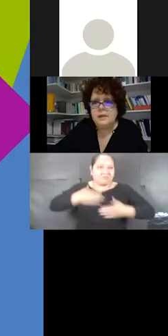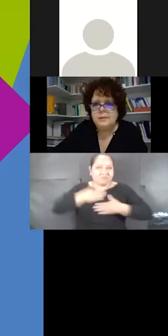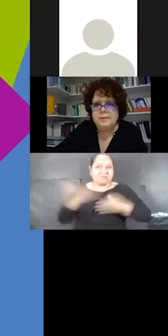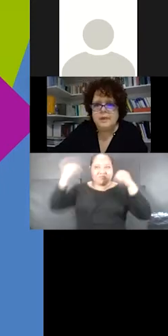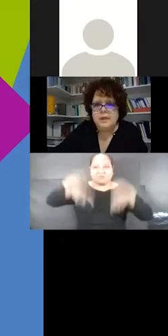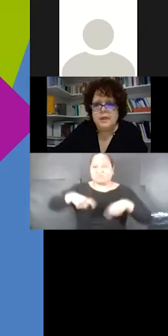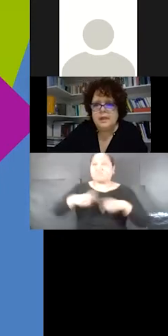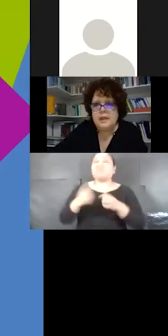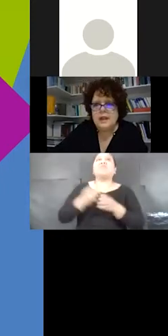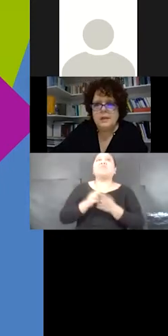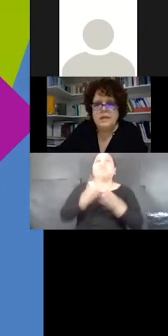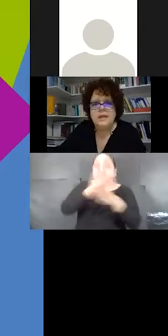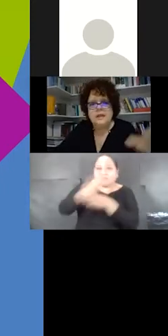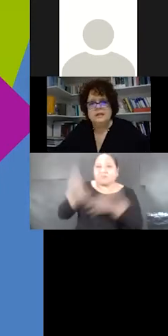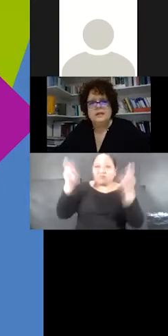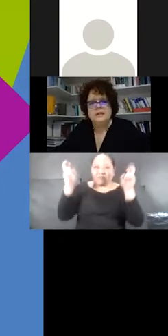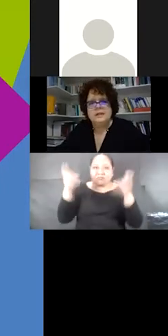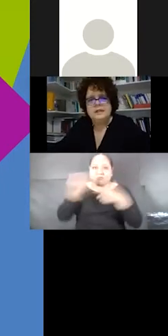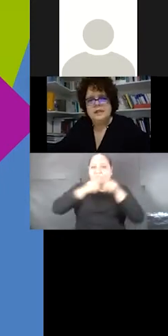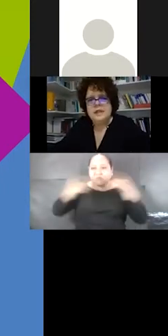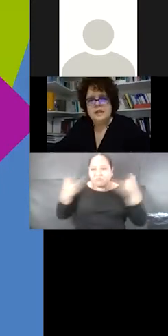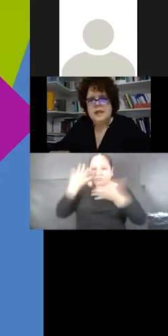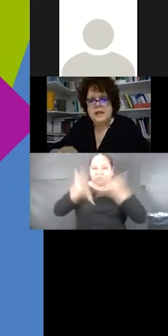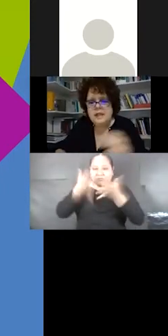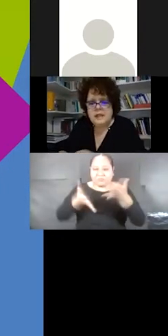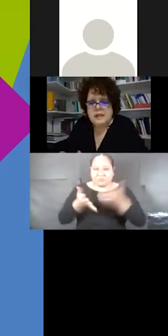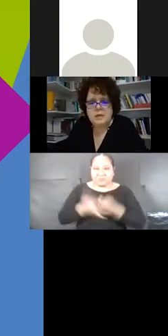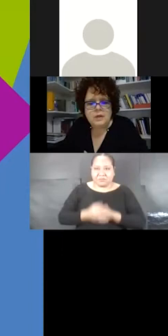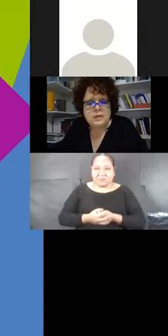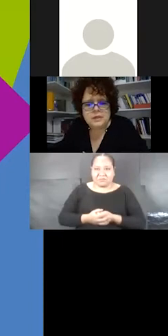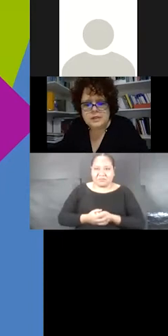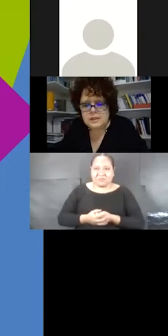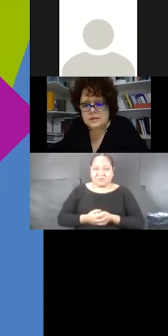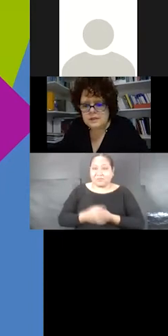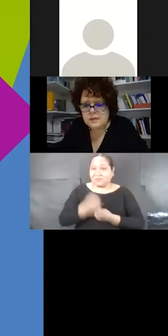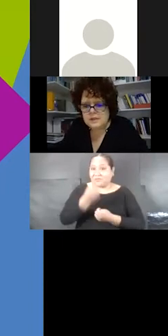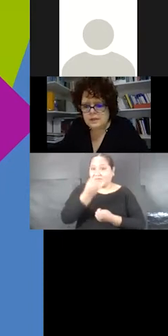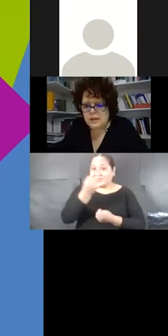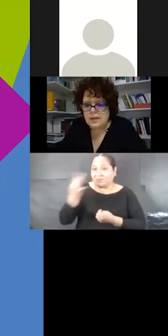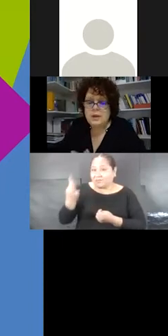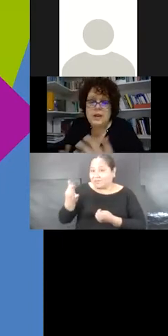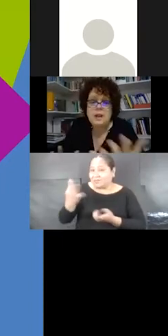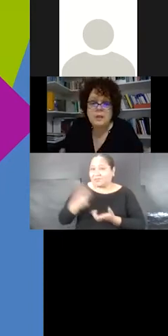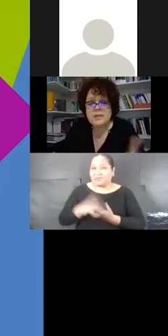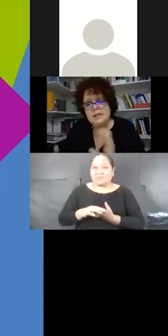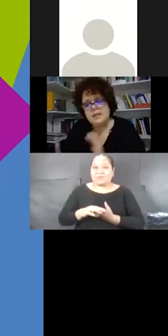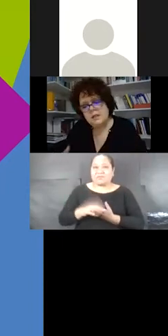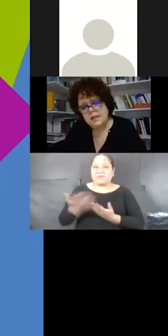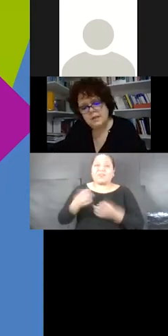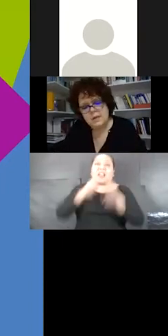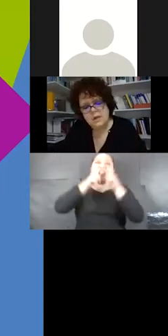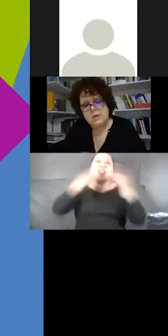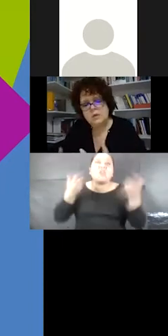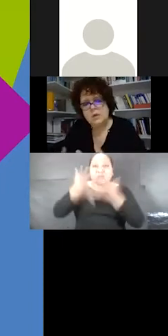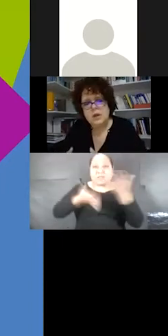de la lengua de señas. Y algunos, lo que es la lengua de señas y lo que